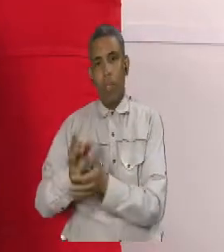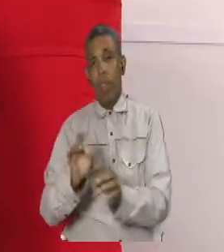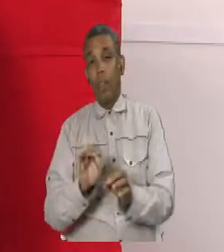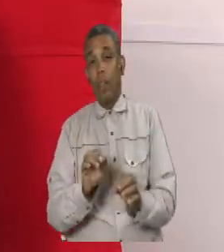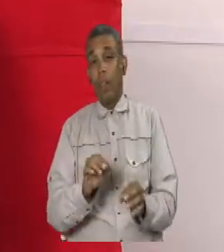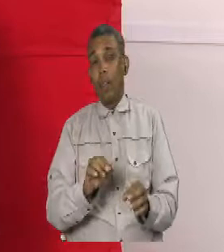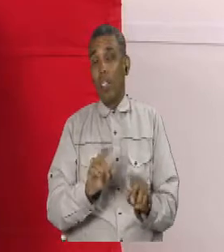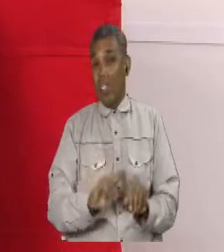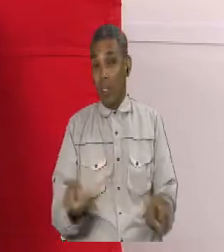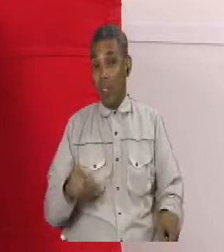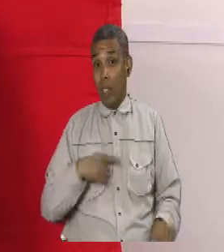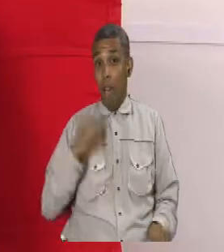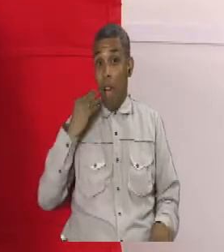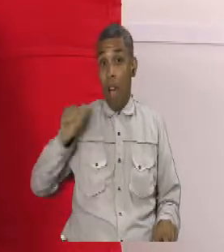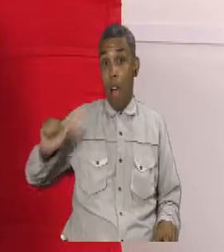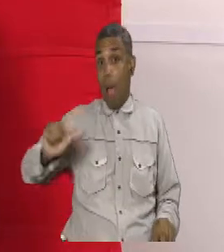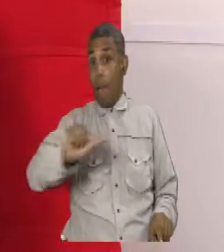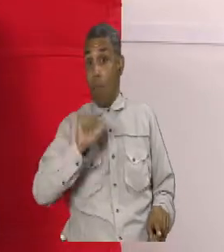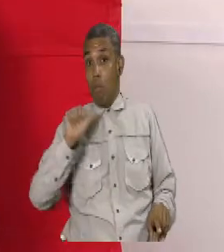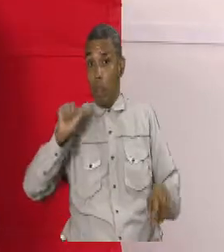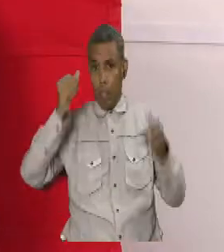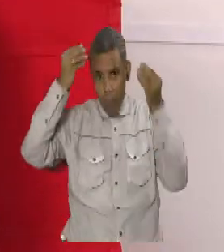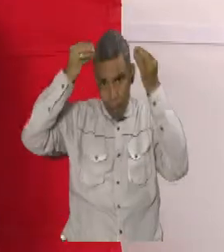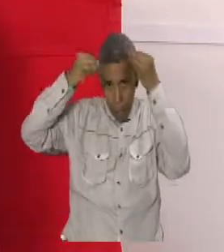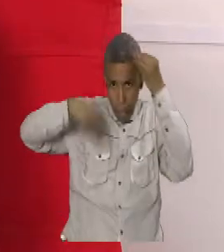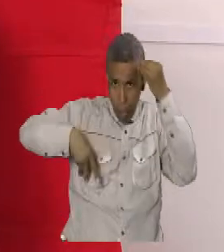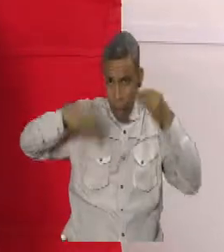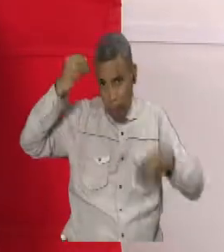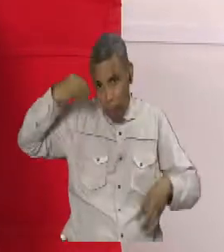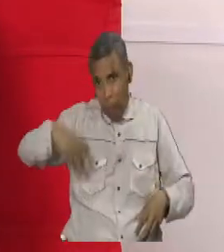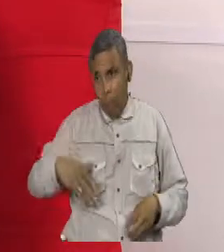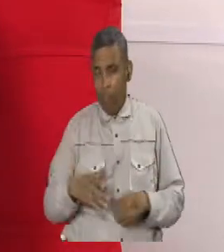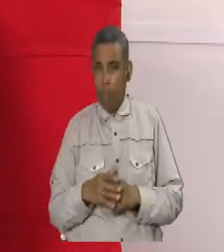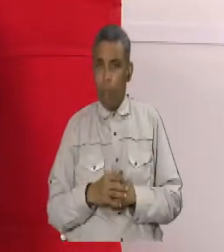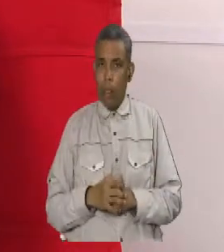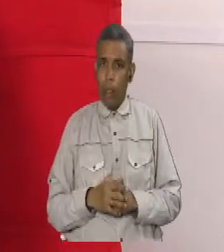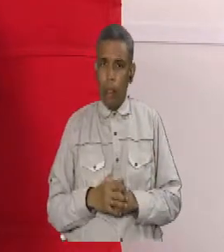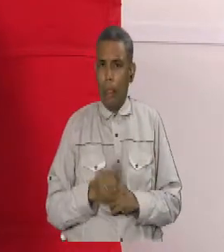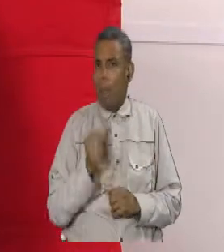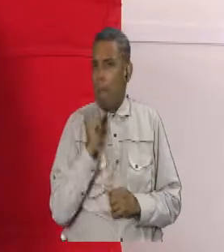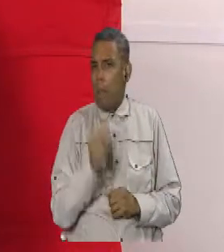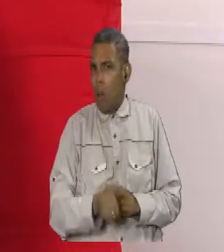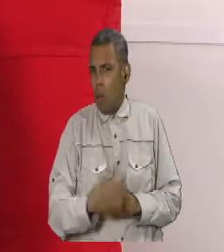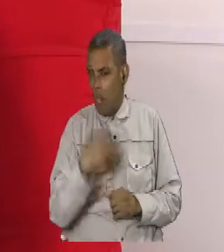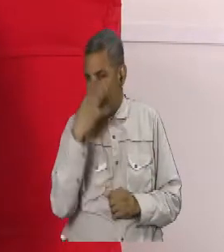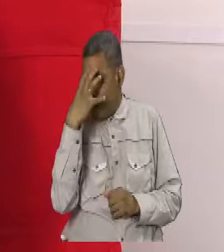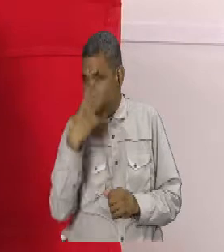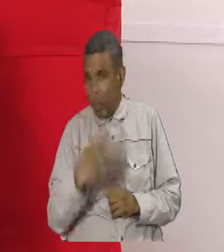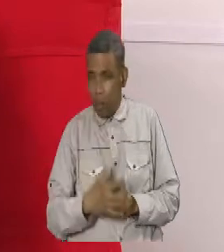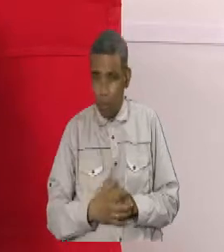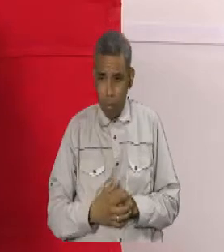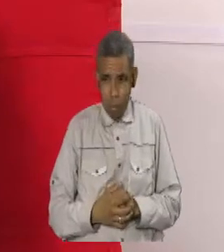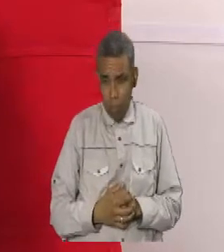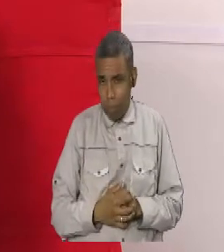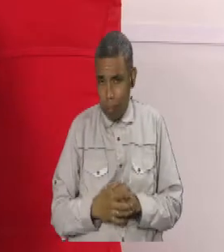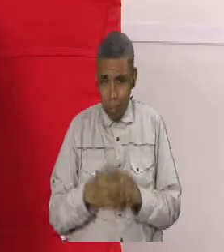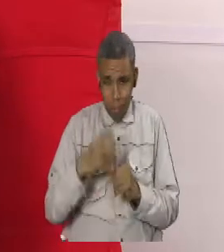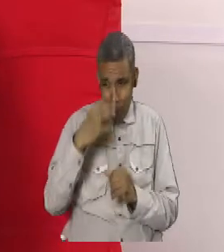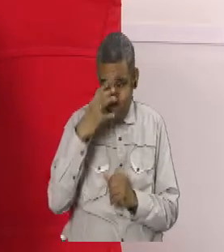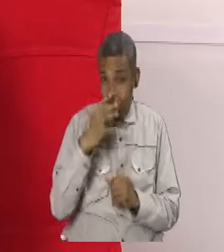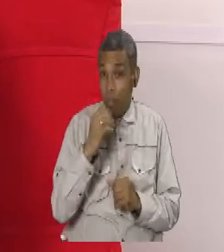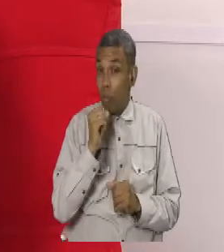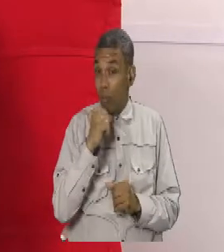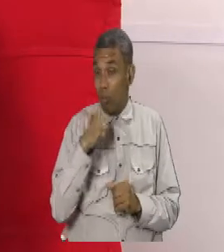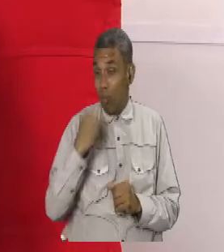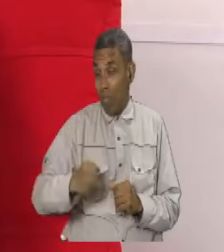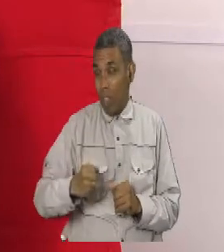entonces socialmente va a sentir un rechazo. Sí. Esa es la principal razón, pero podemos decir que las mujeres sufren más de caída